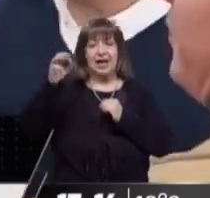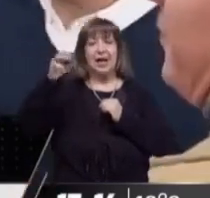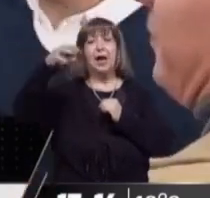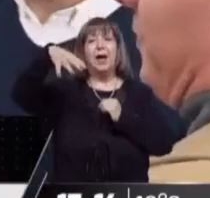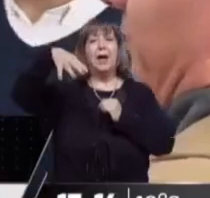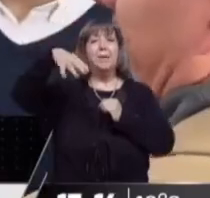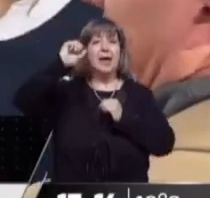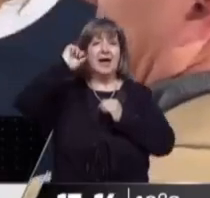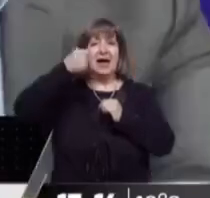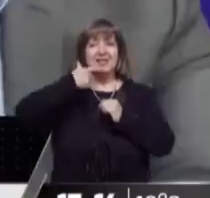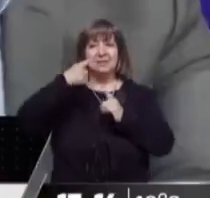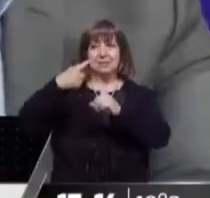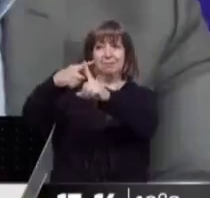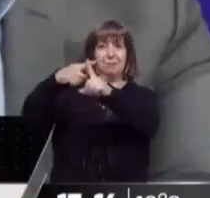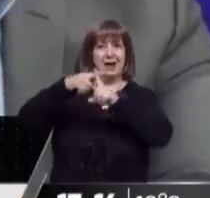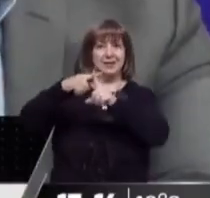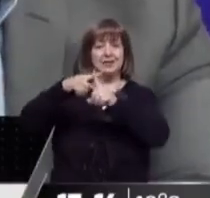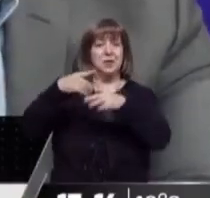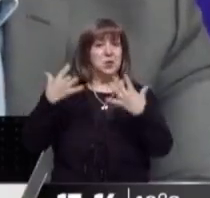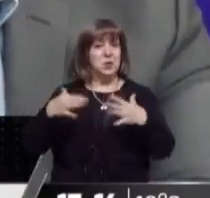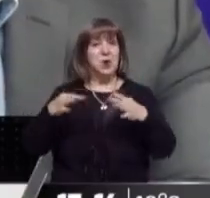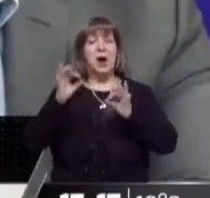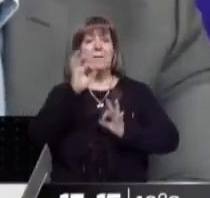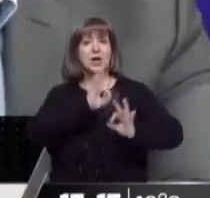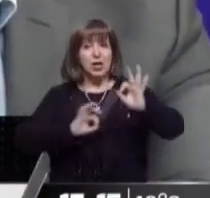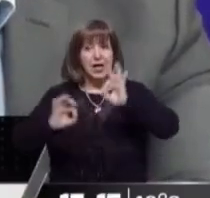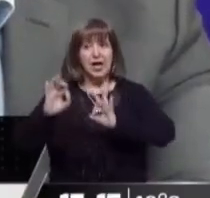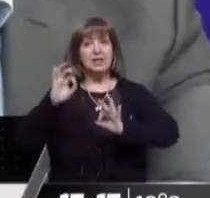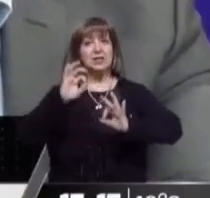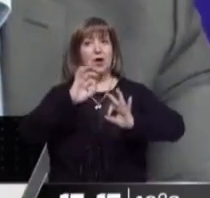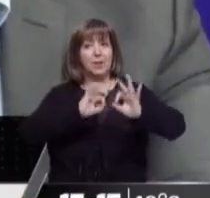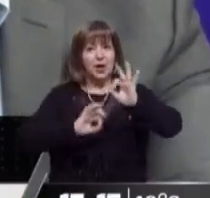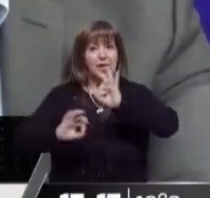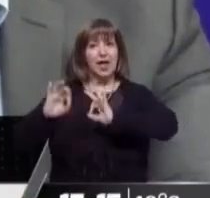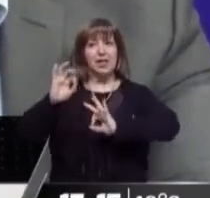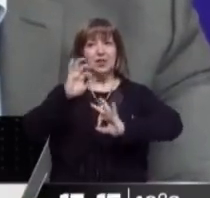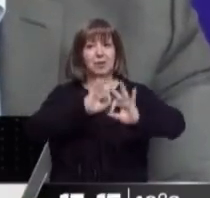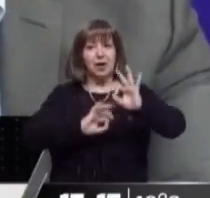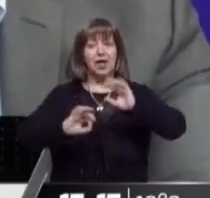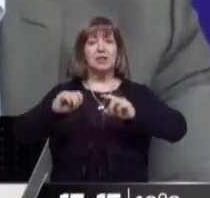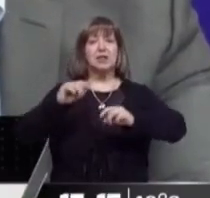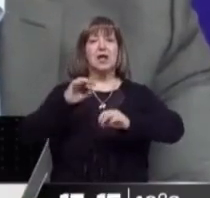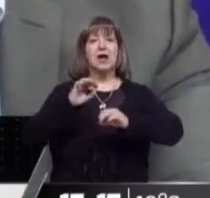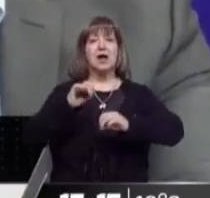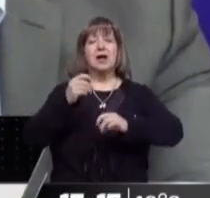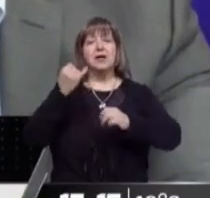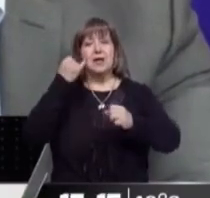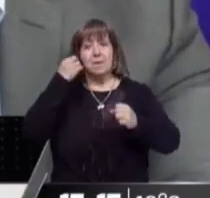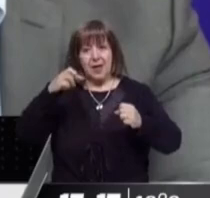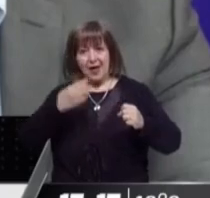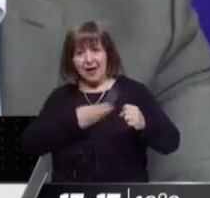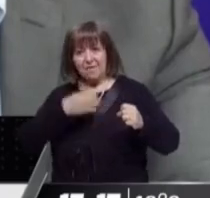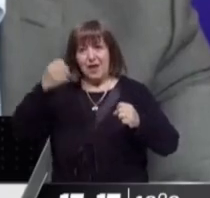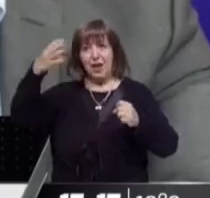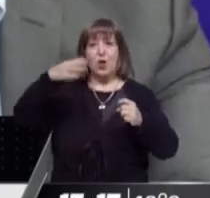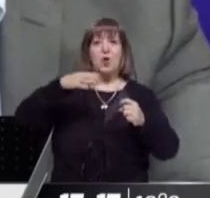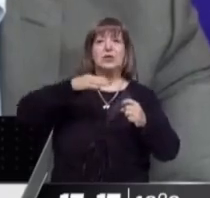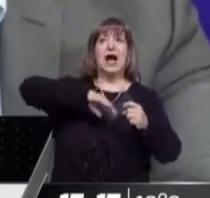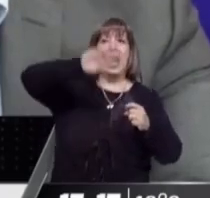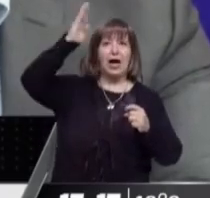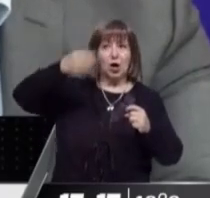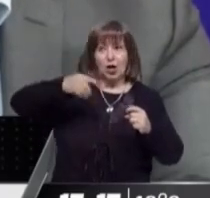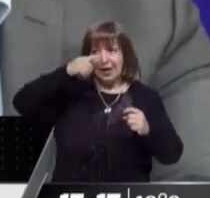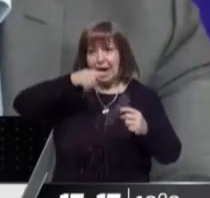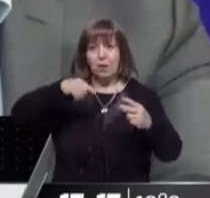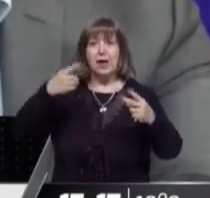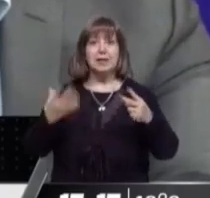180 megas más. Con todos los proyectos que están, tanto los de Genevia como los de YPF Luz, los de Aconcagua, es decir,